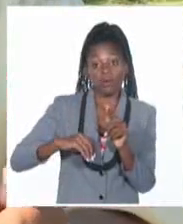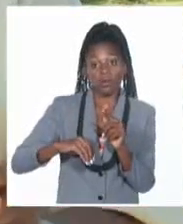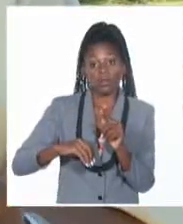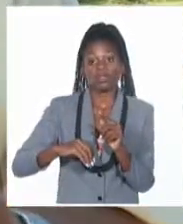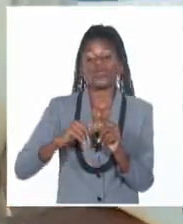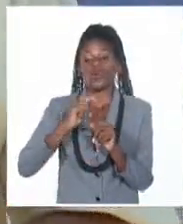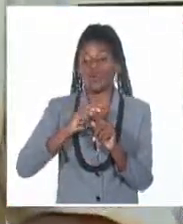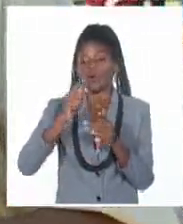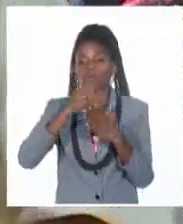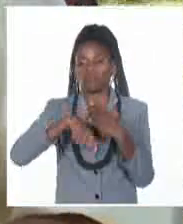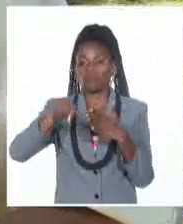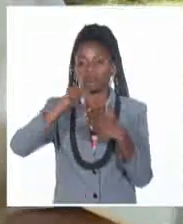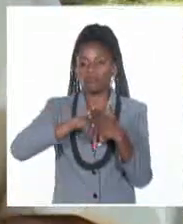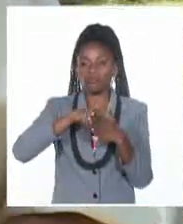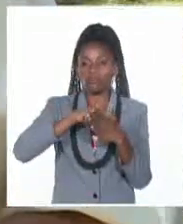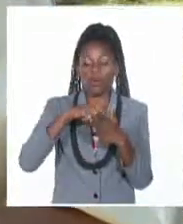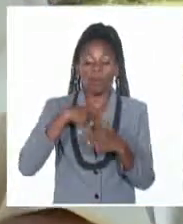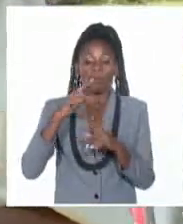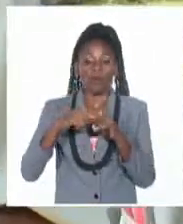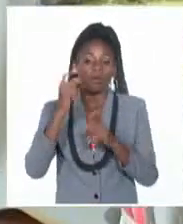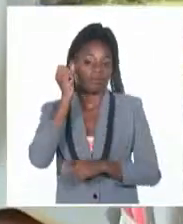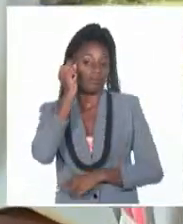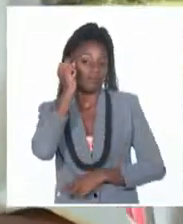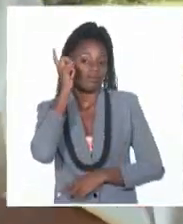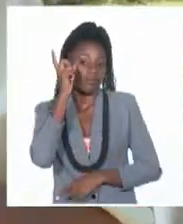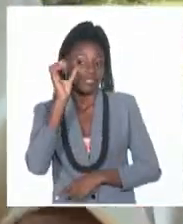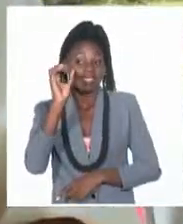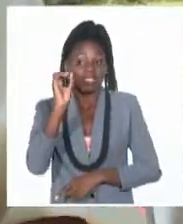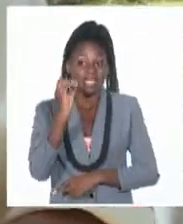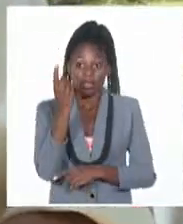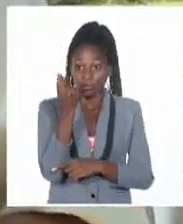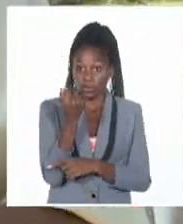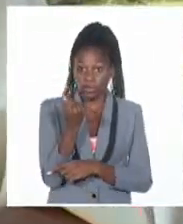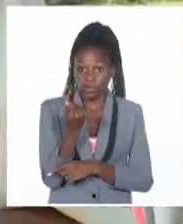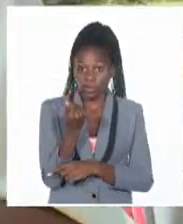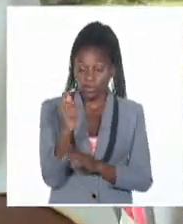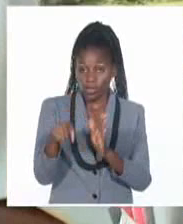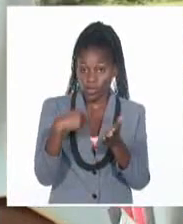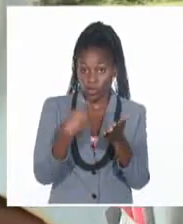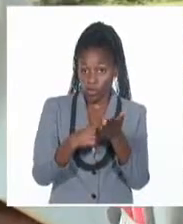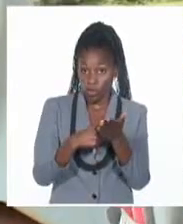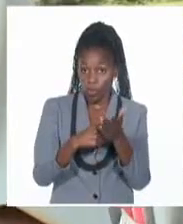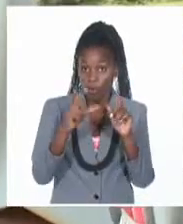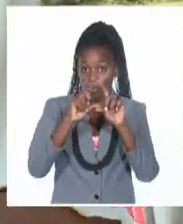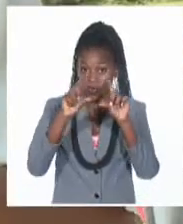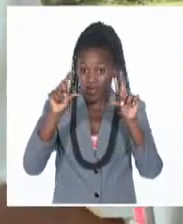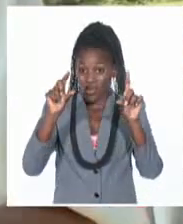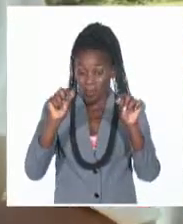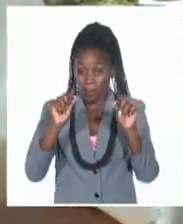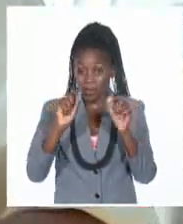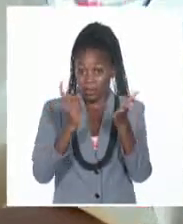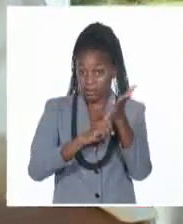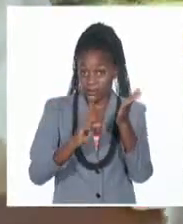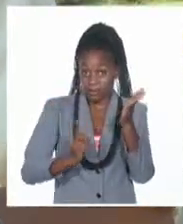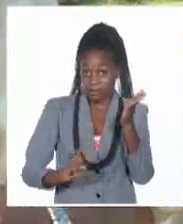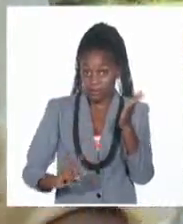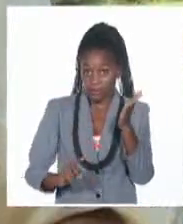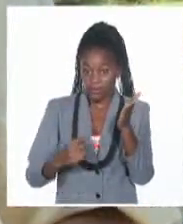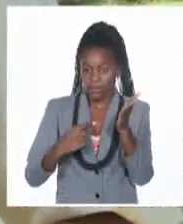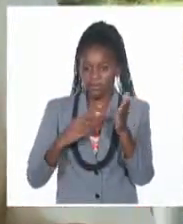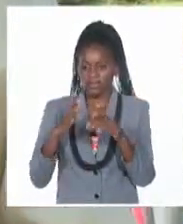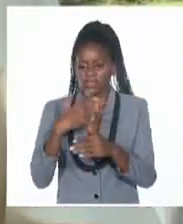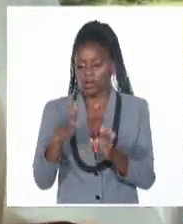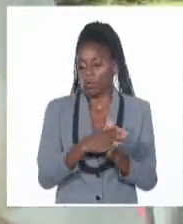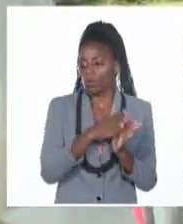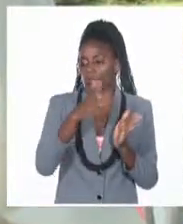proyecciones, porque esta idea del cero efectivo en el cobro de la factura del servicio de electricidad se prevé